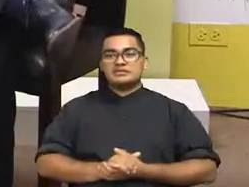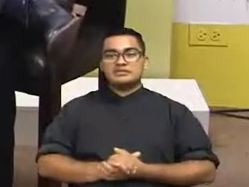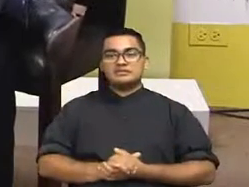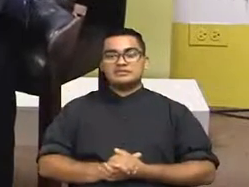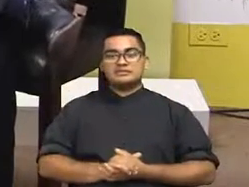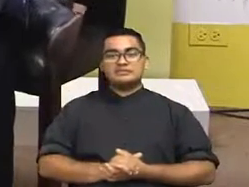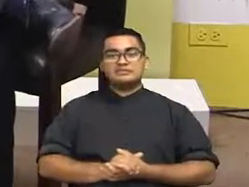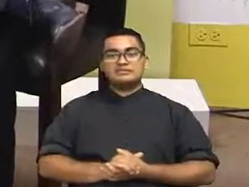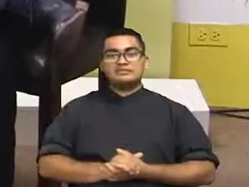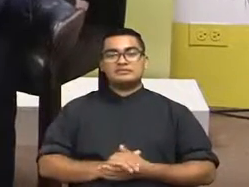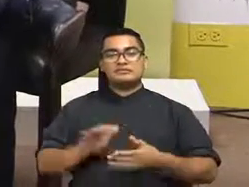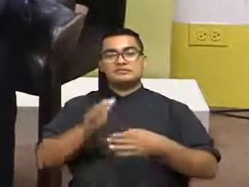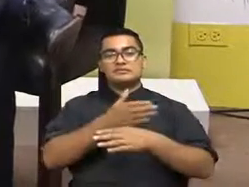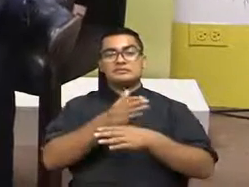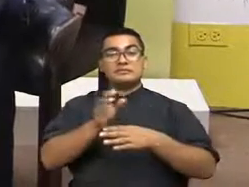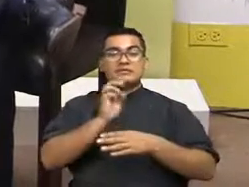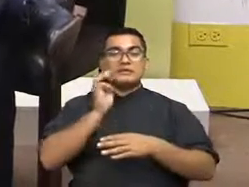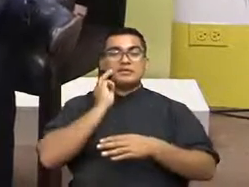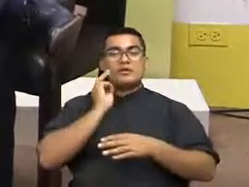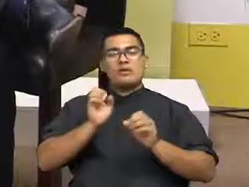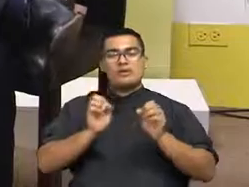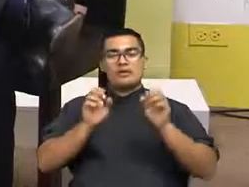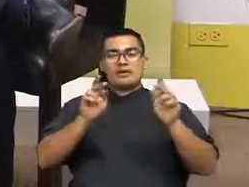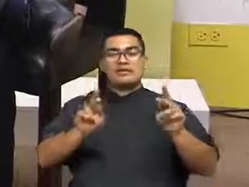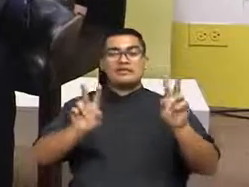y que no sea el mismo que tenga la mamá. Este tema está